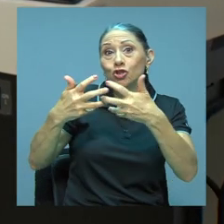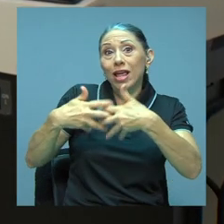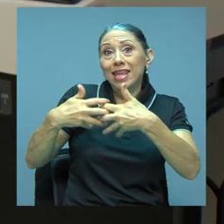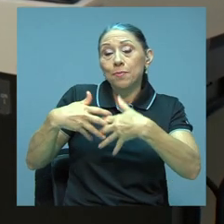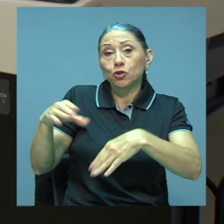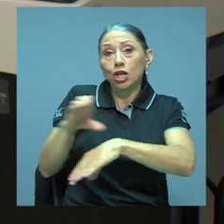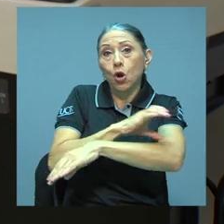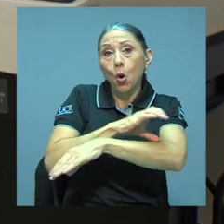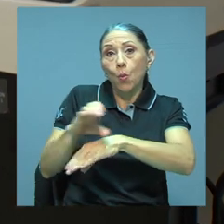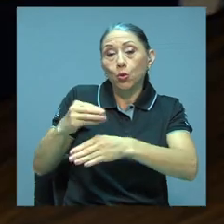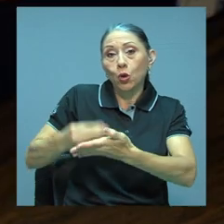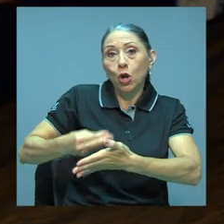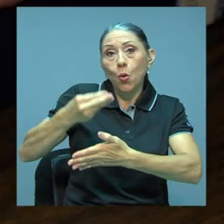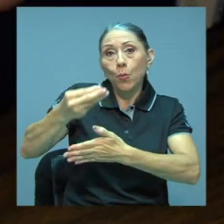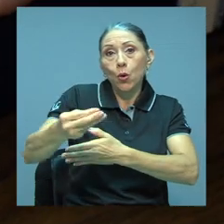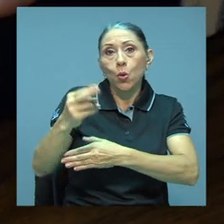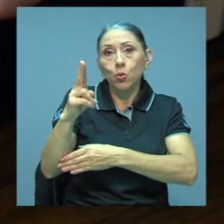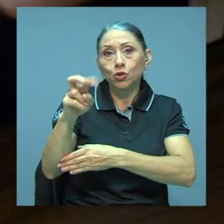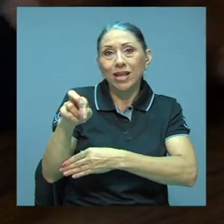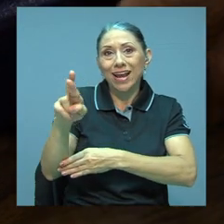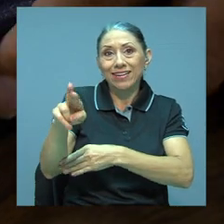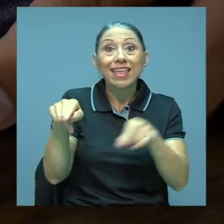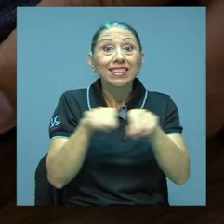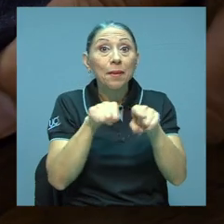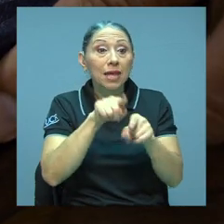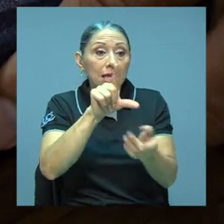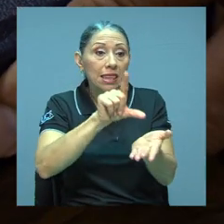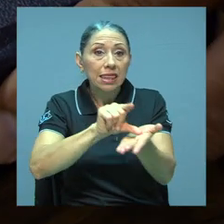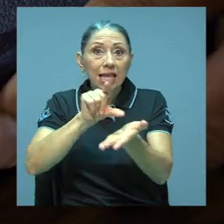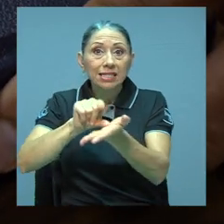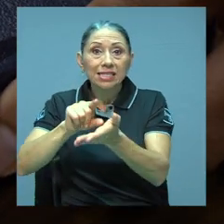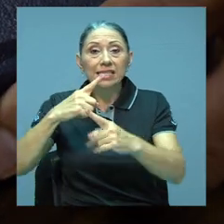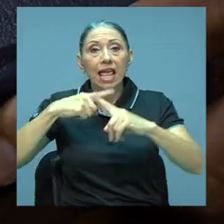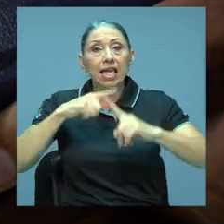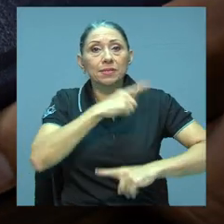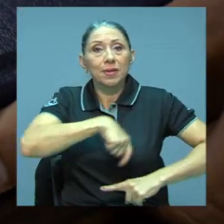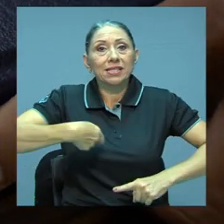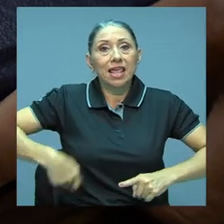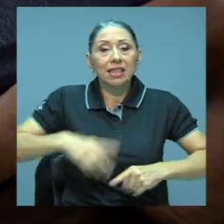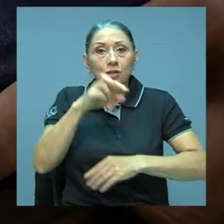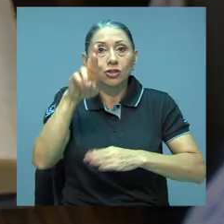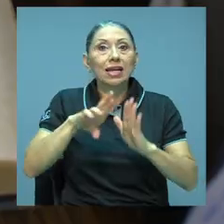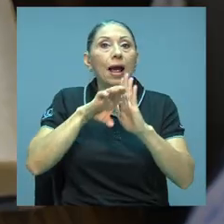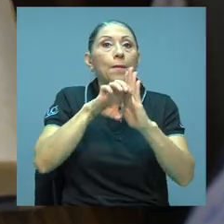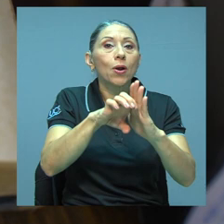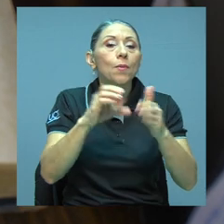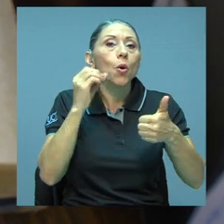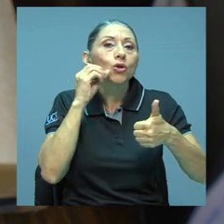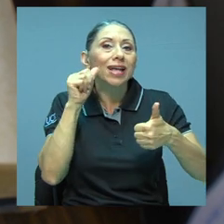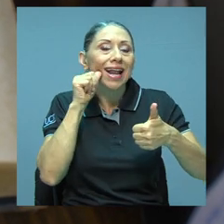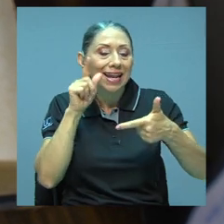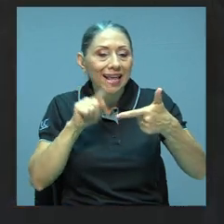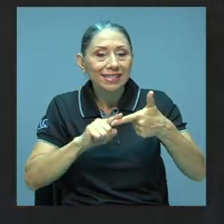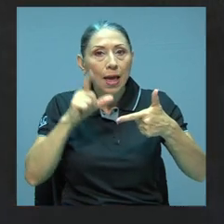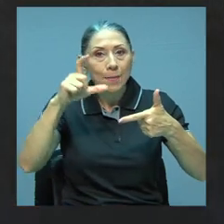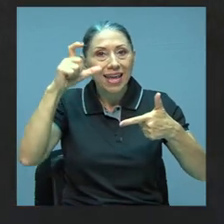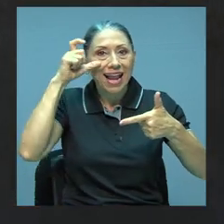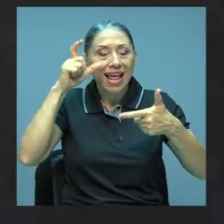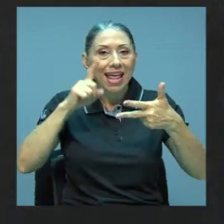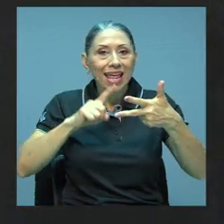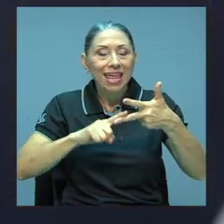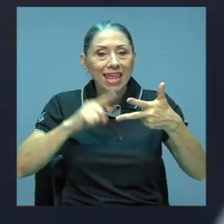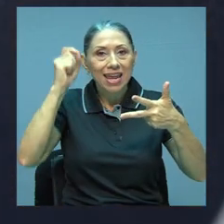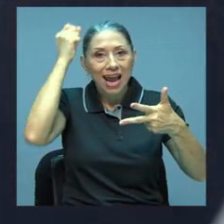adquirió la UCR. Además, aquí se conservan las tesis de grado de expresidentes de la República, como Óscar Arias Sánchez, Miguel